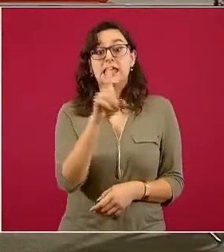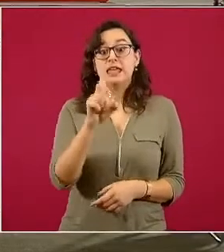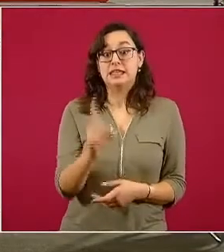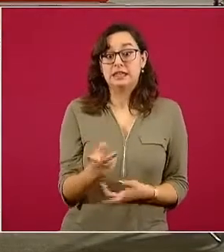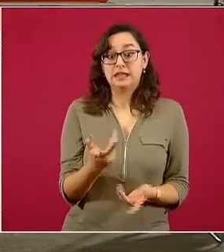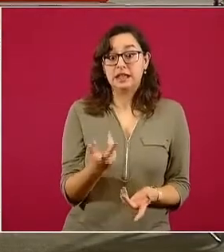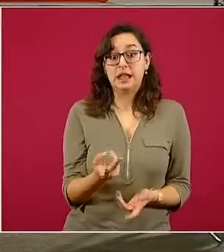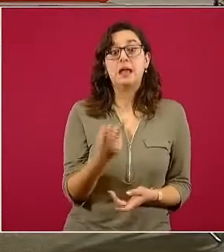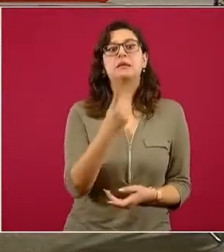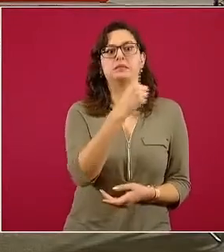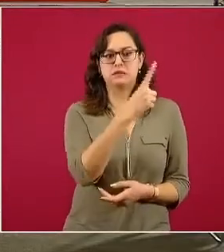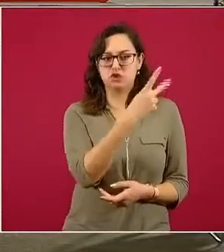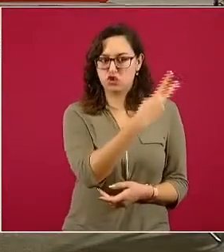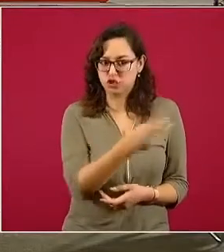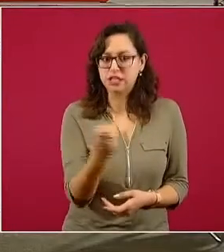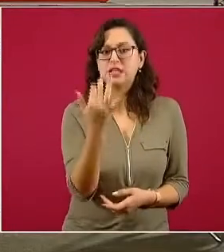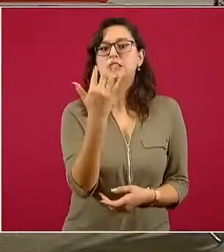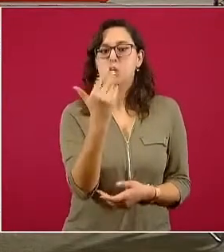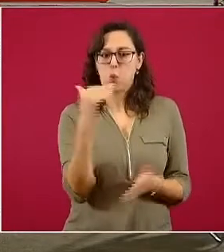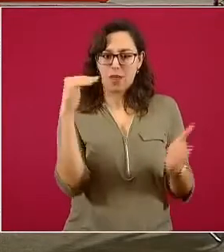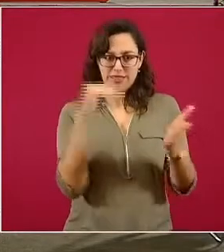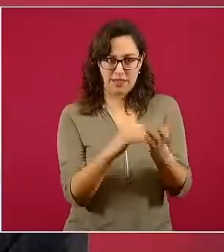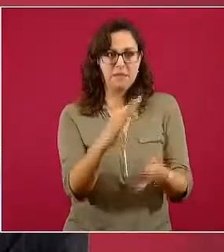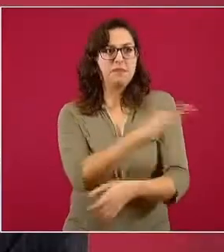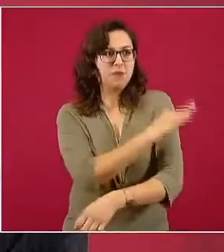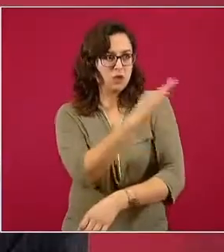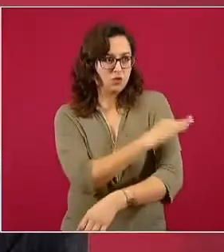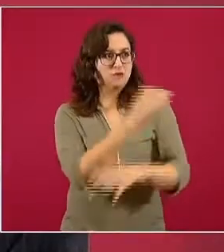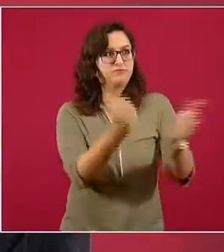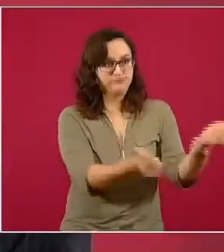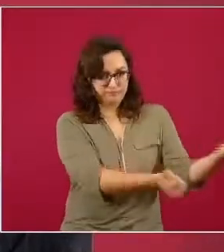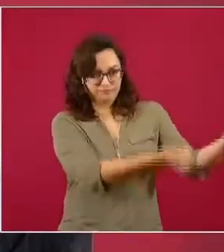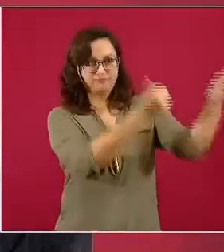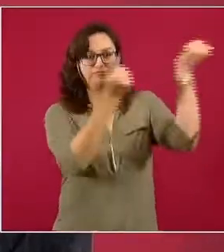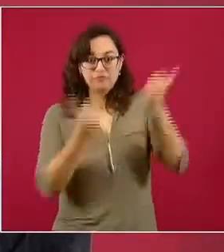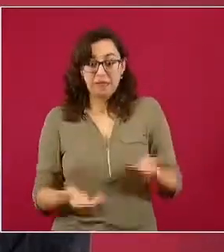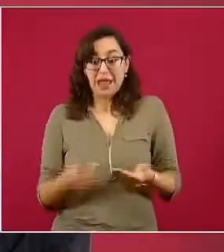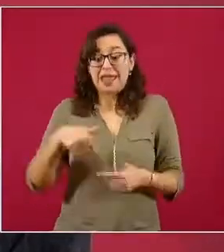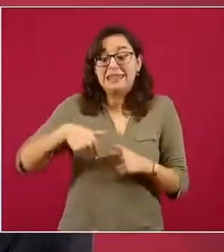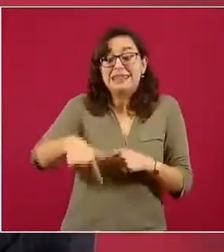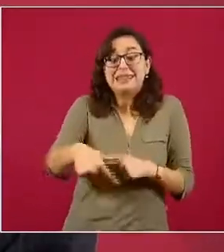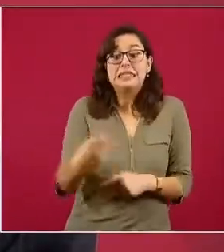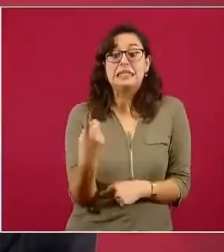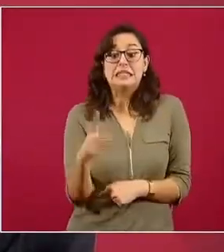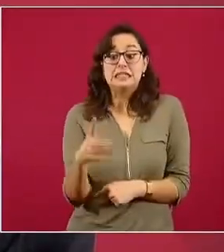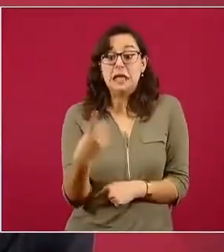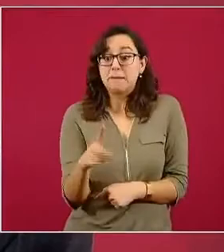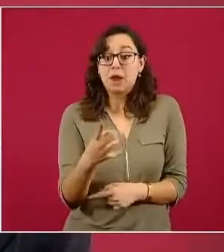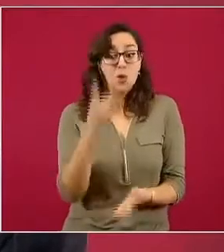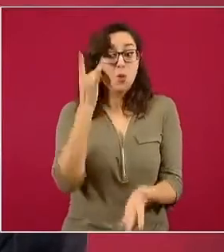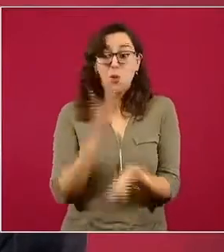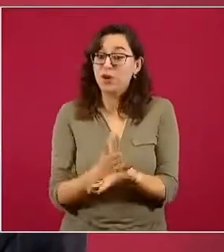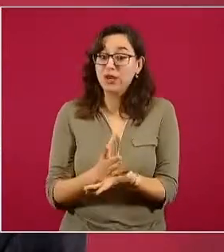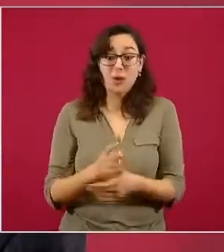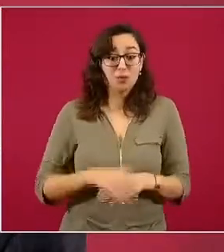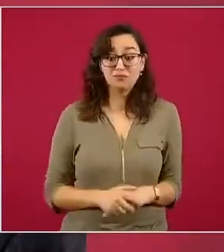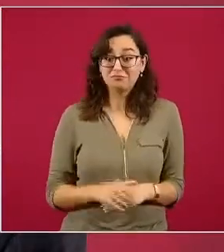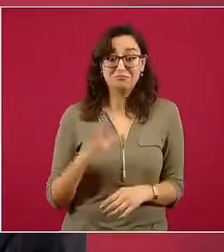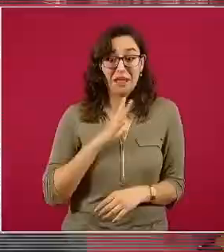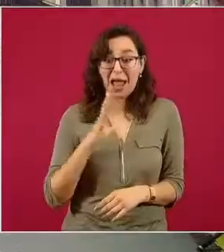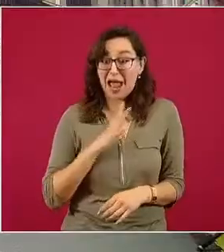hecho son 250,000 dosis las que nos pueden entregar en diciembre, son el arranque. Tan